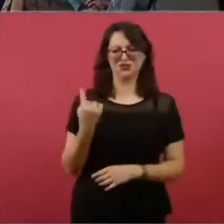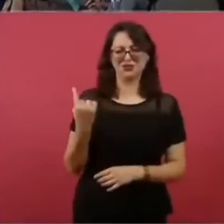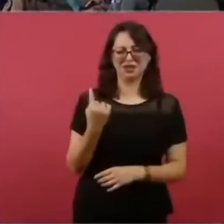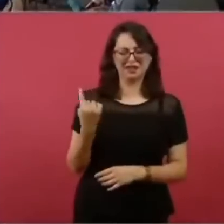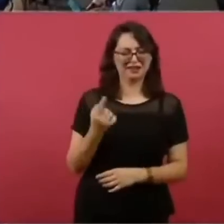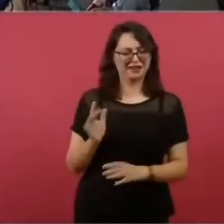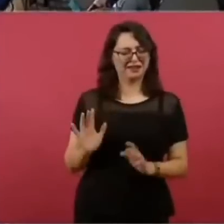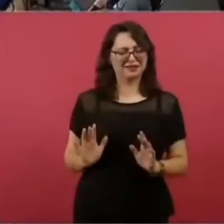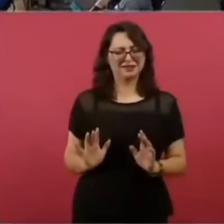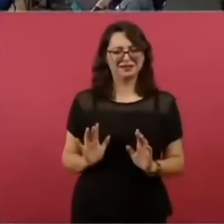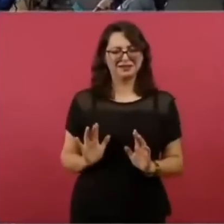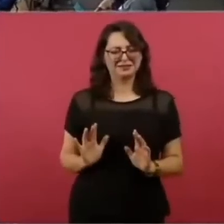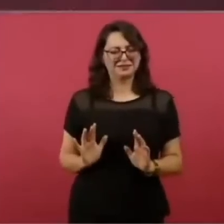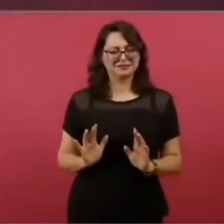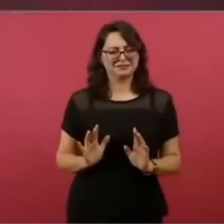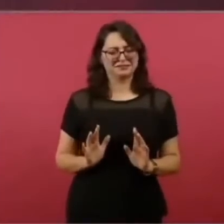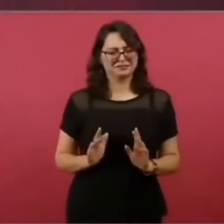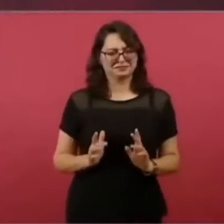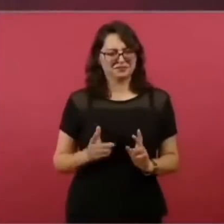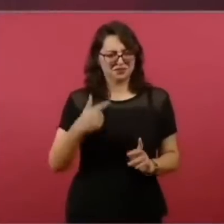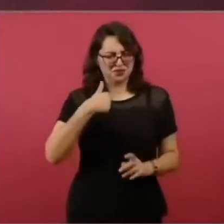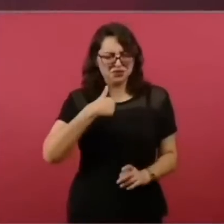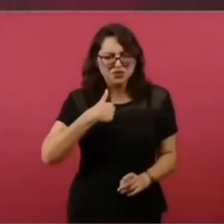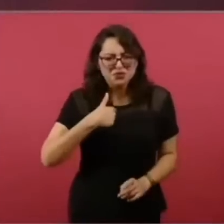eso suele pasar, ya lo hemos